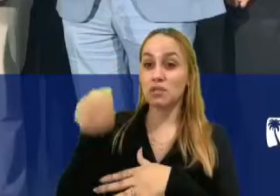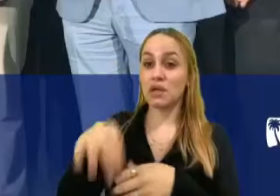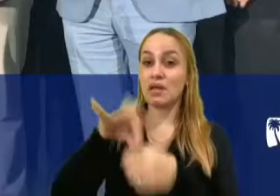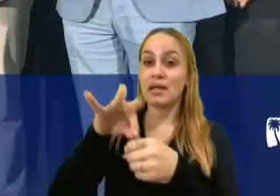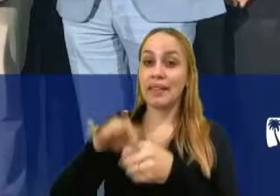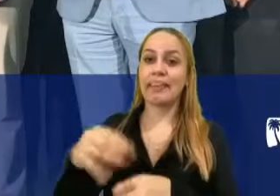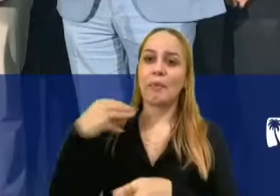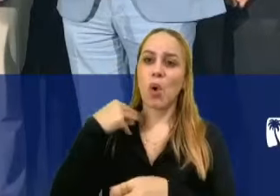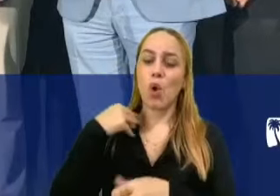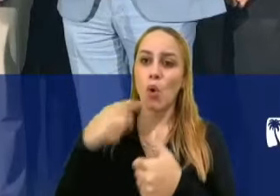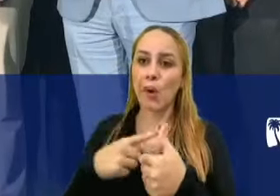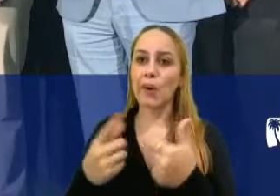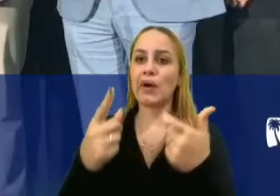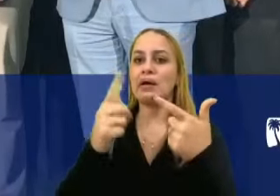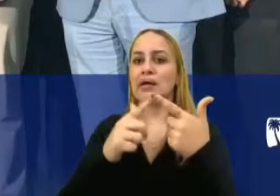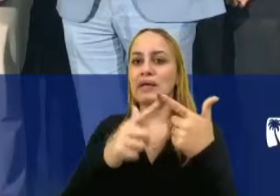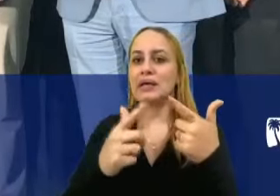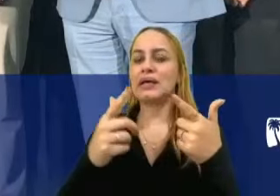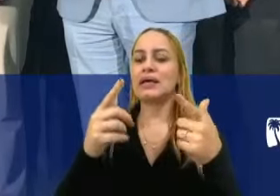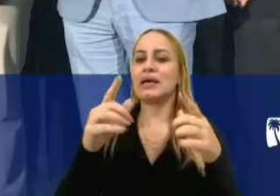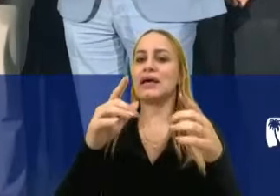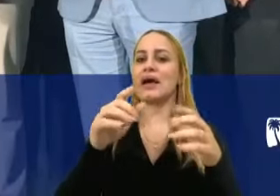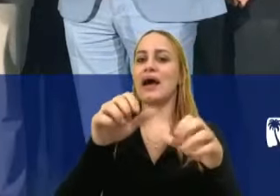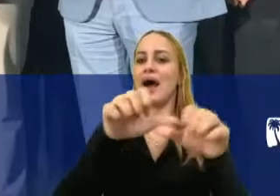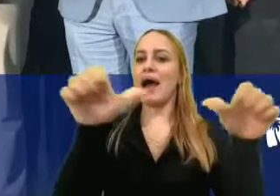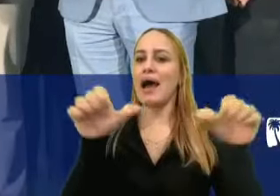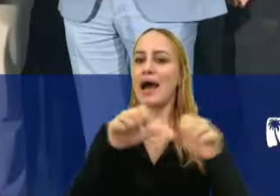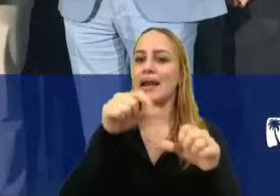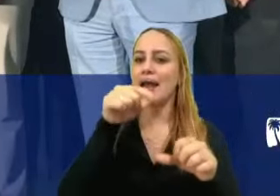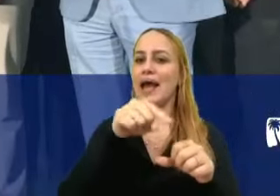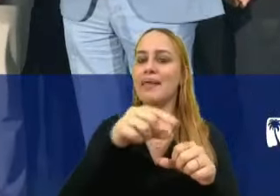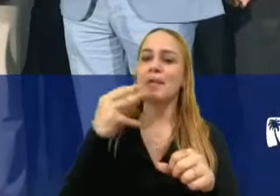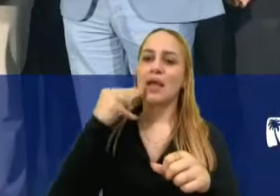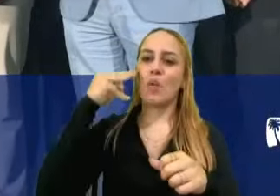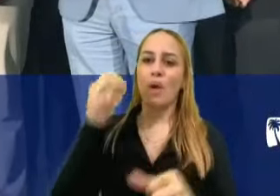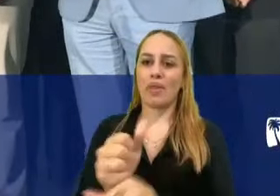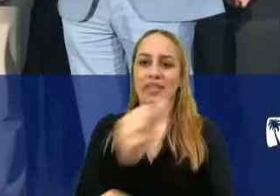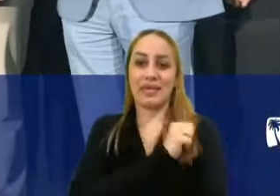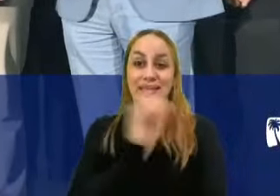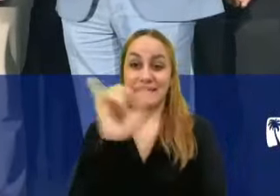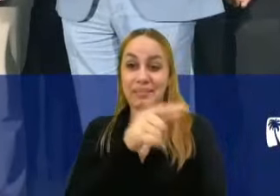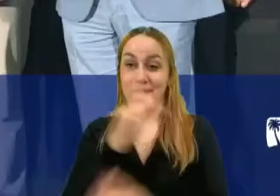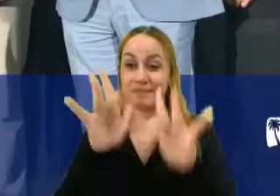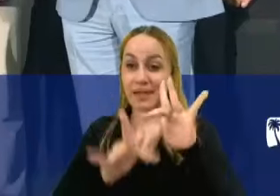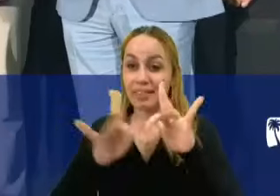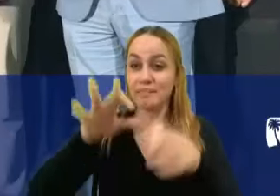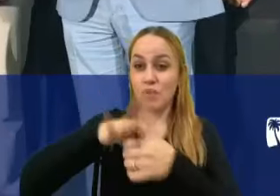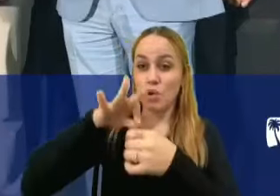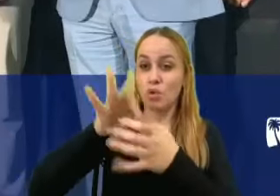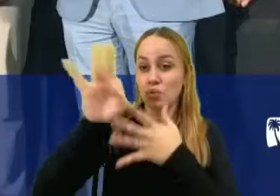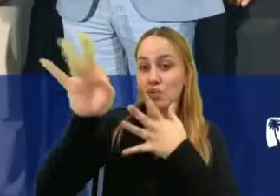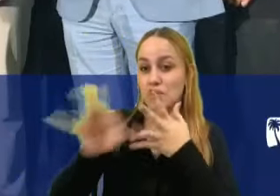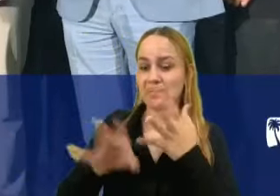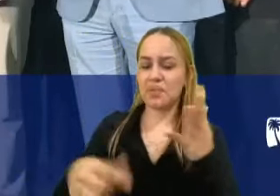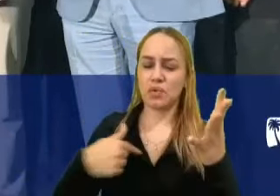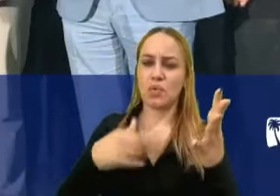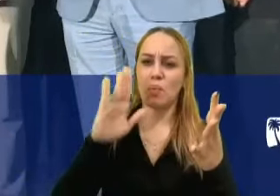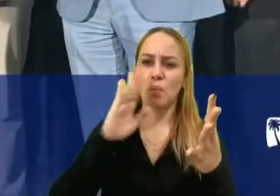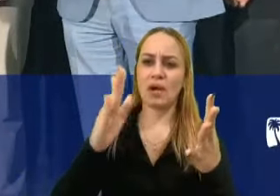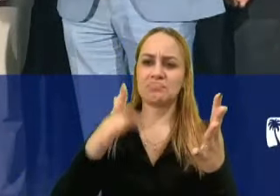municipios y por eso Que obviamente puede incidir en el distrito de Ponce en el distrito de mayahu y Aguadilla y en la cámara por